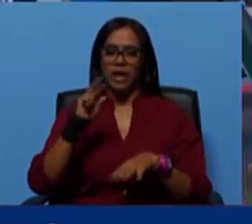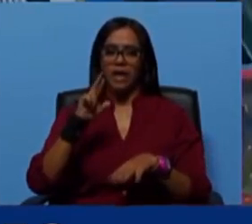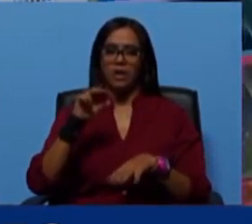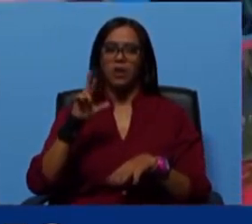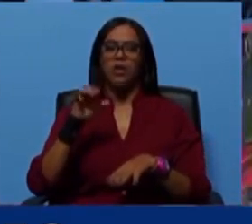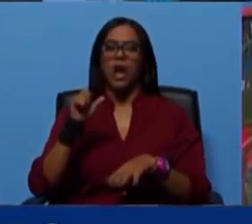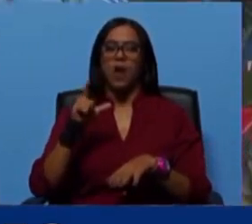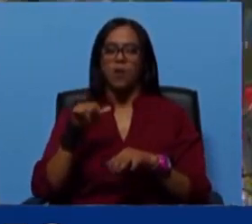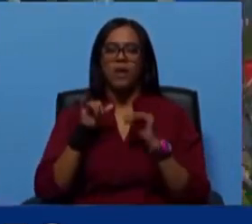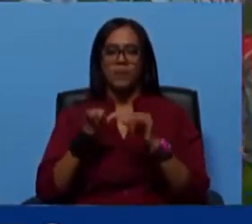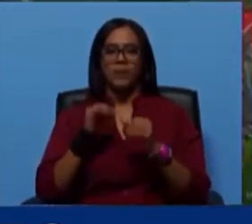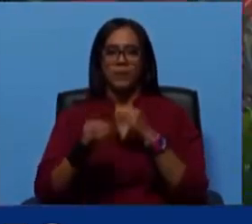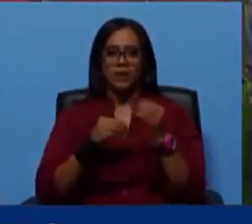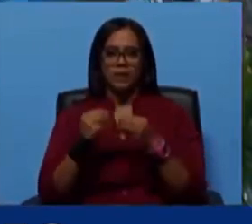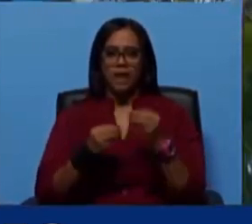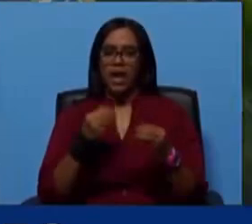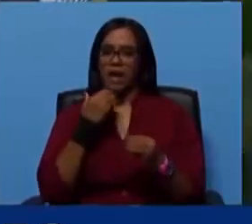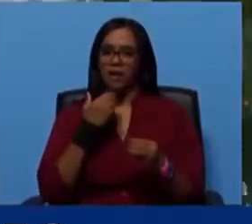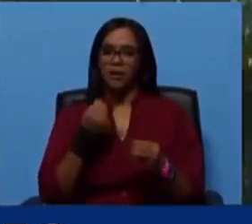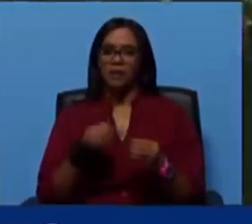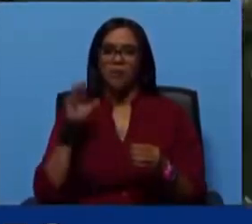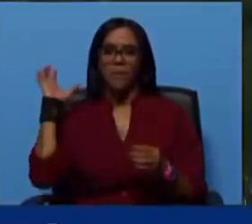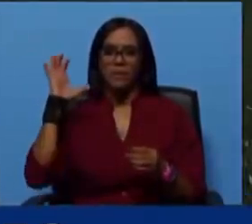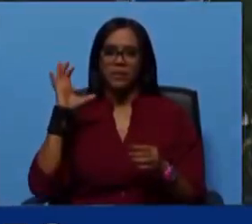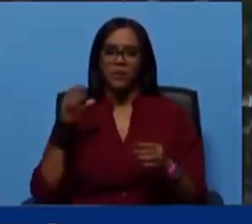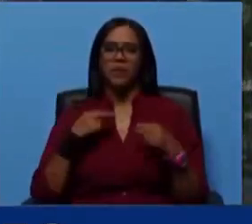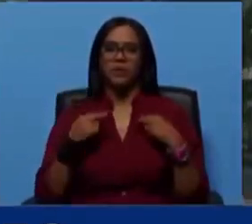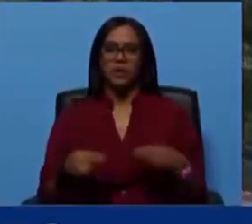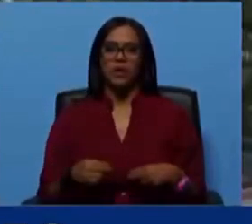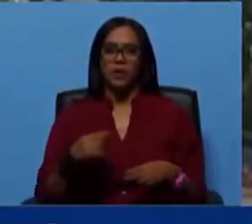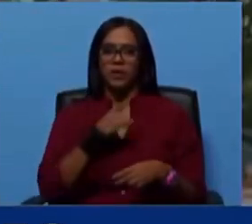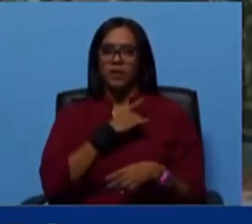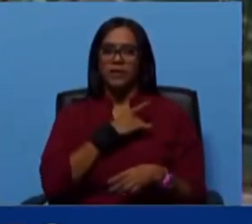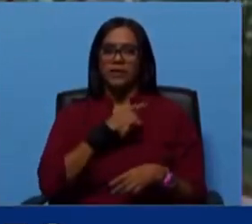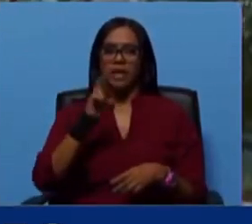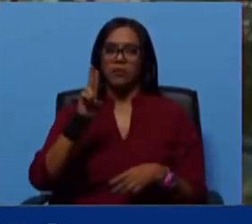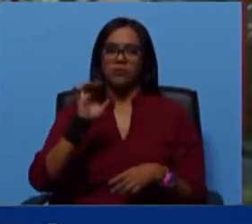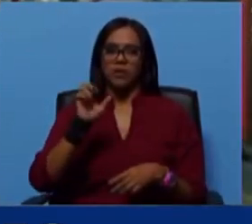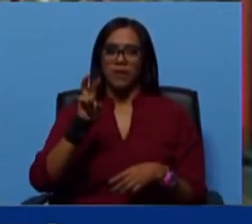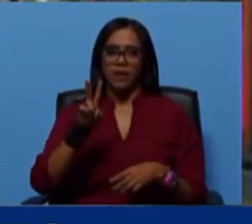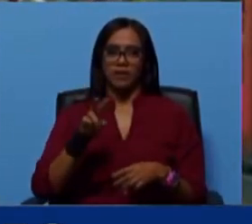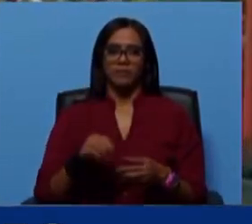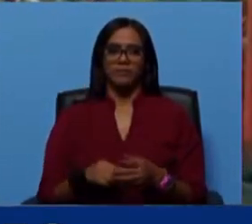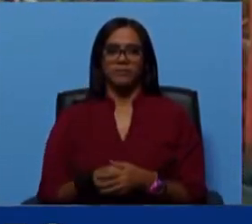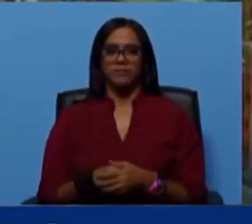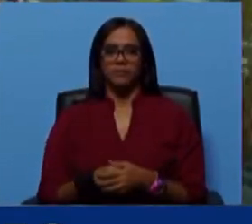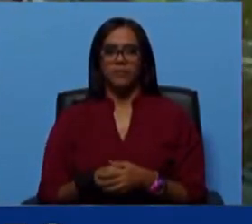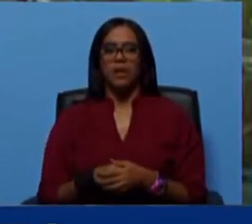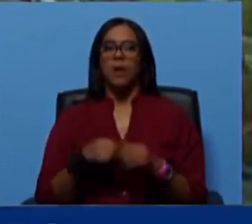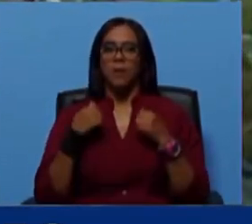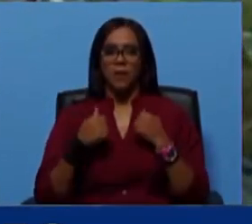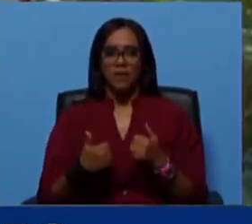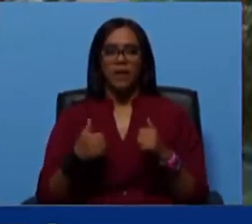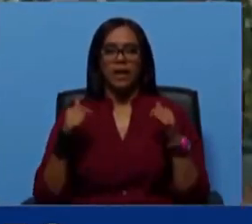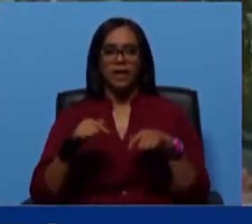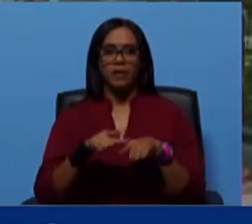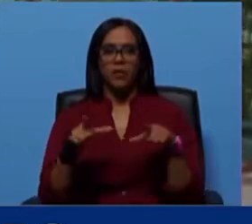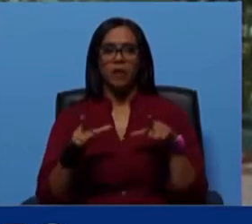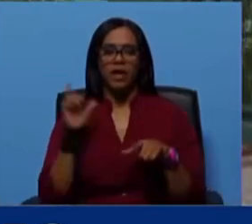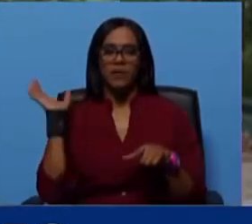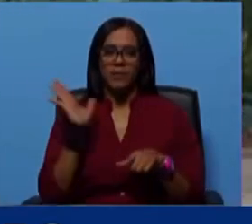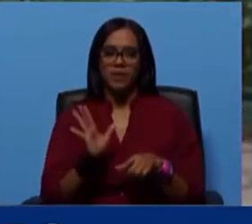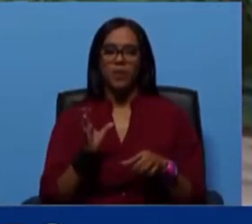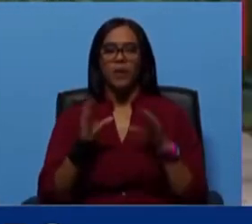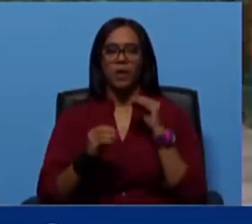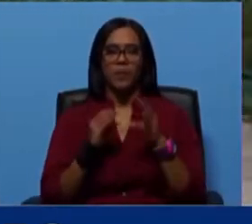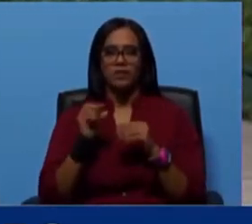que diseñó algo que ha sido declarado Patrimonio de la Humanidad como la Universidad Central de Venezuela. Pues bien, en este lugar hemos venido para conversar